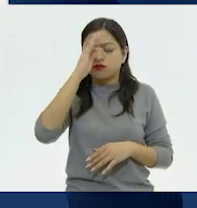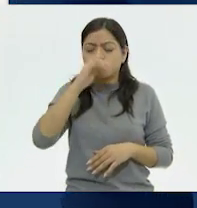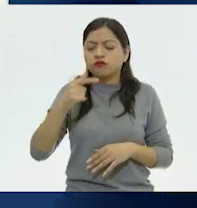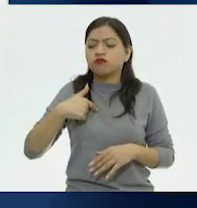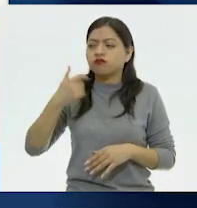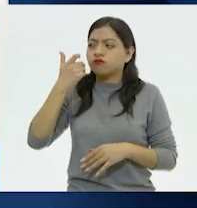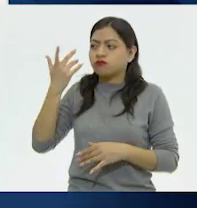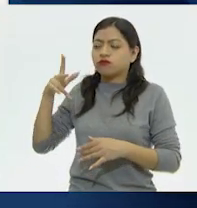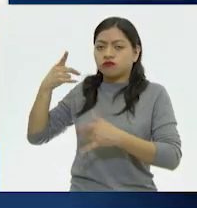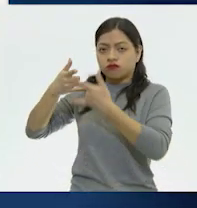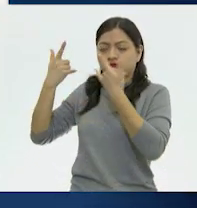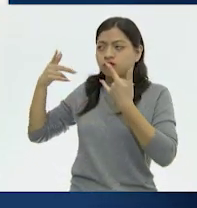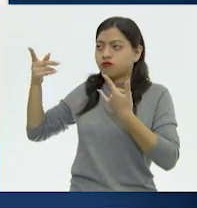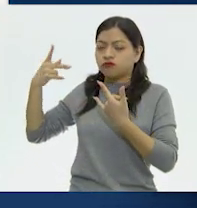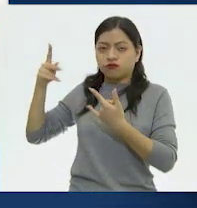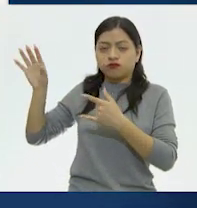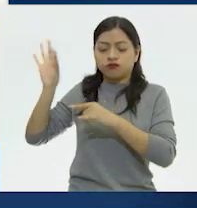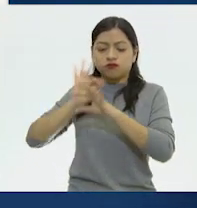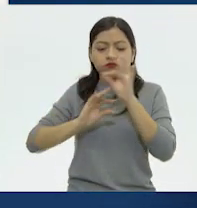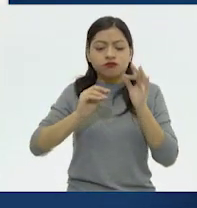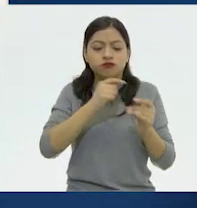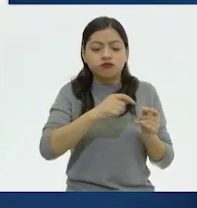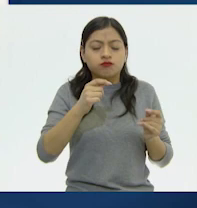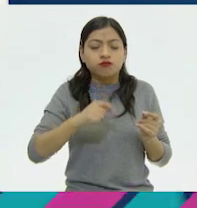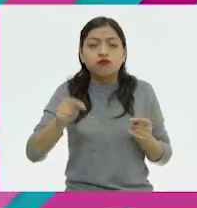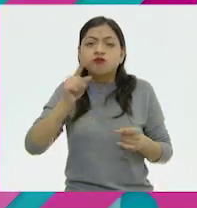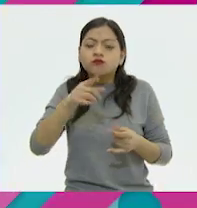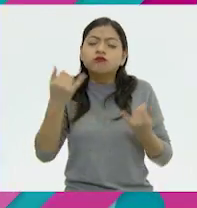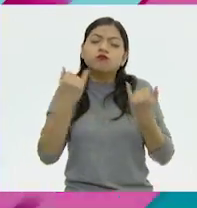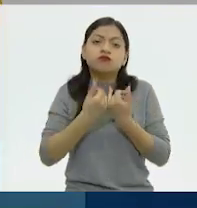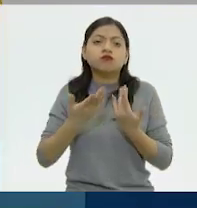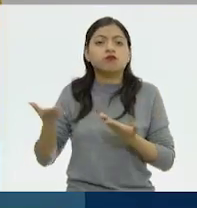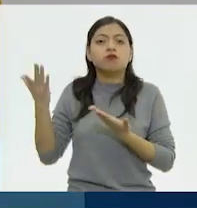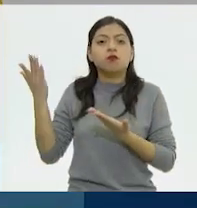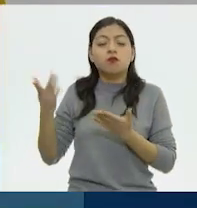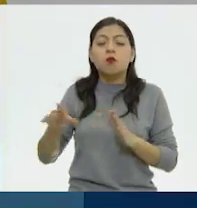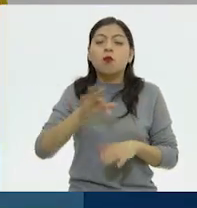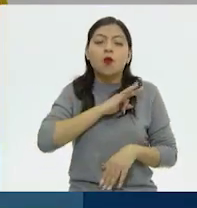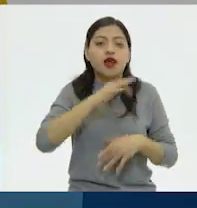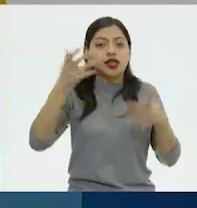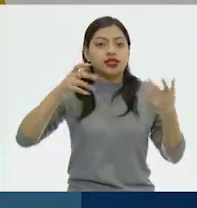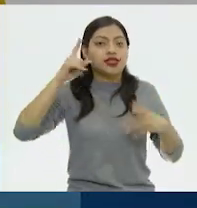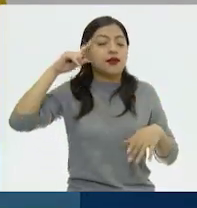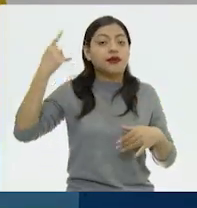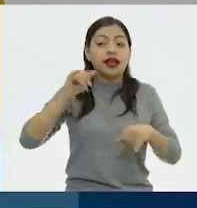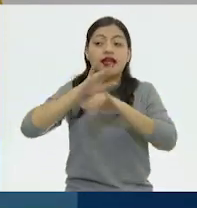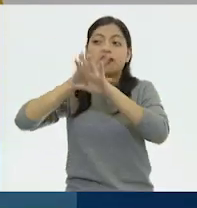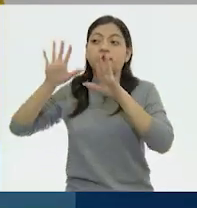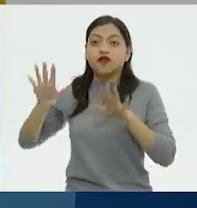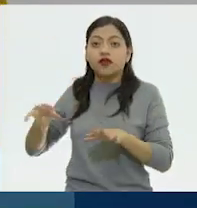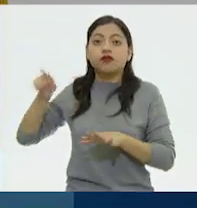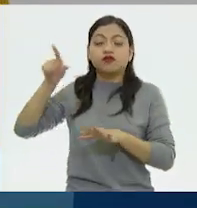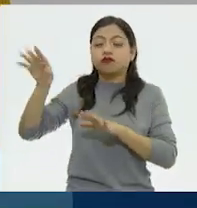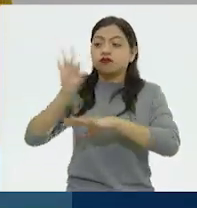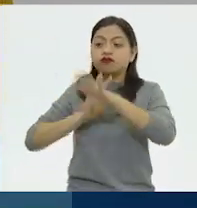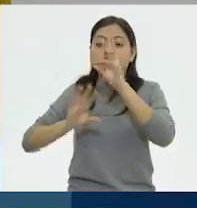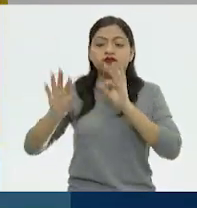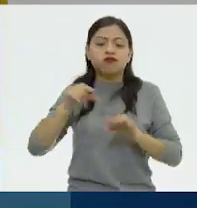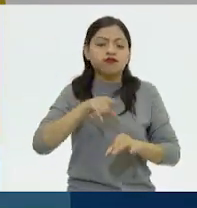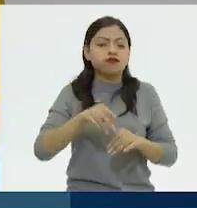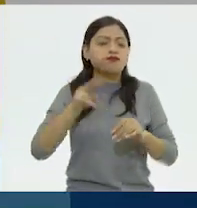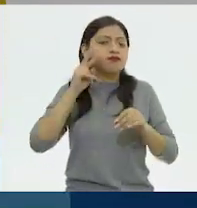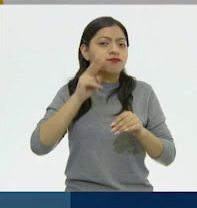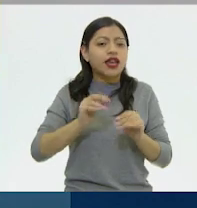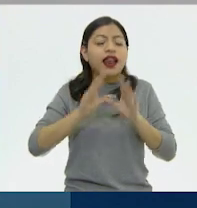Así tú también de esta manera puedes elaborar esquemas que te permitan resumir la información, ponerla de una forma bastante clara y también